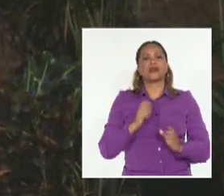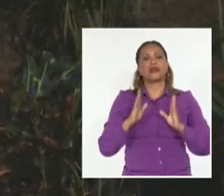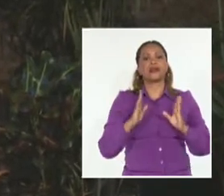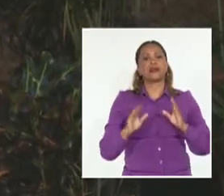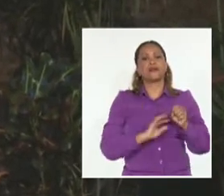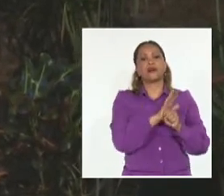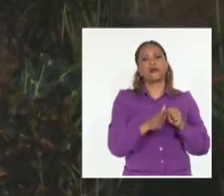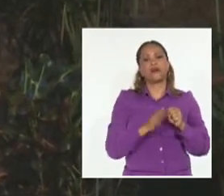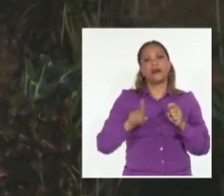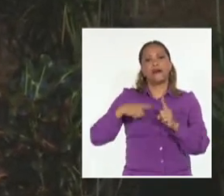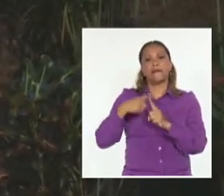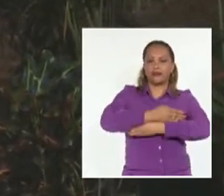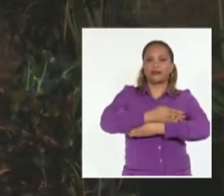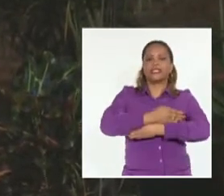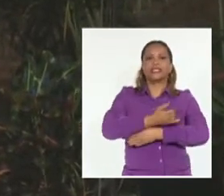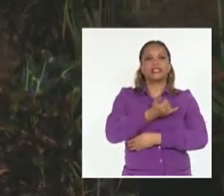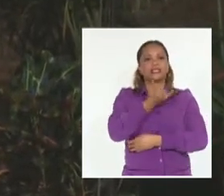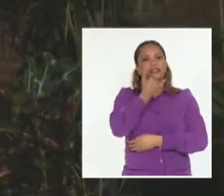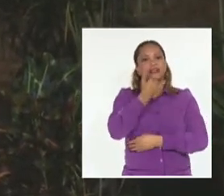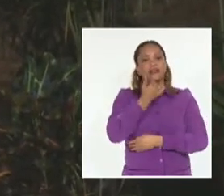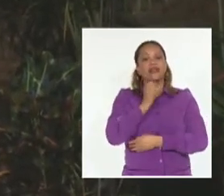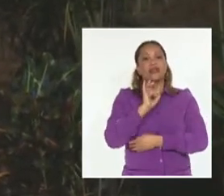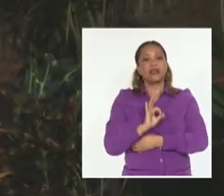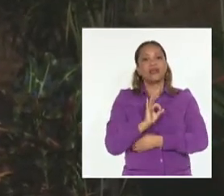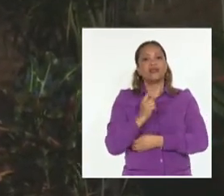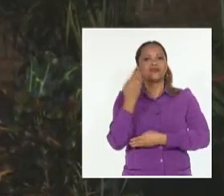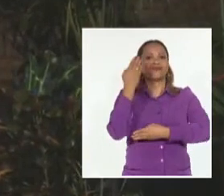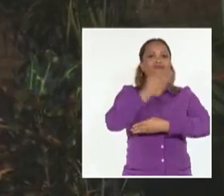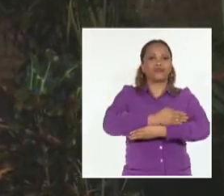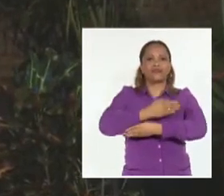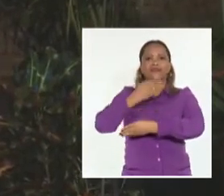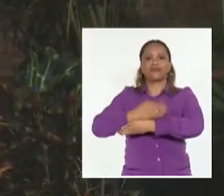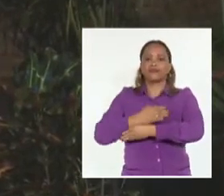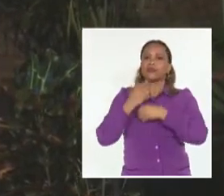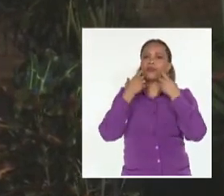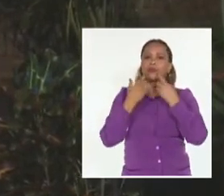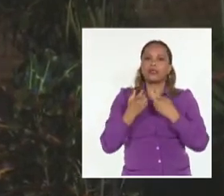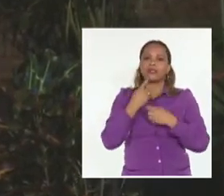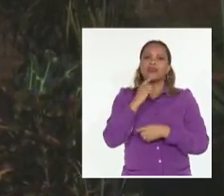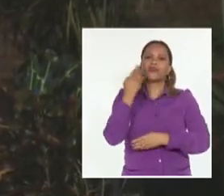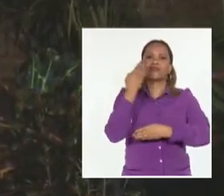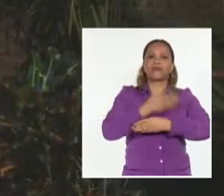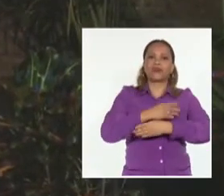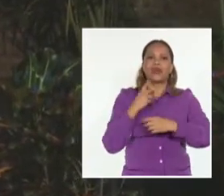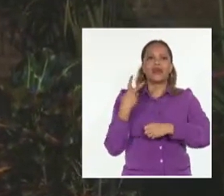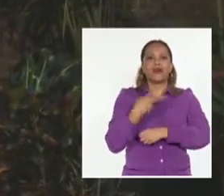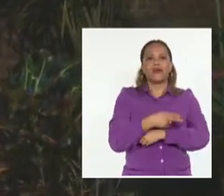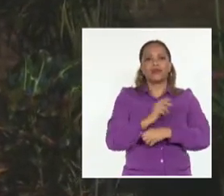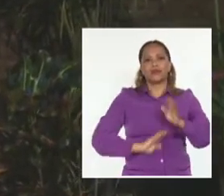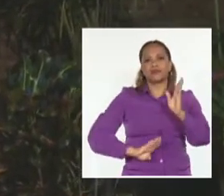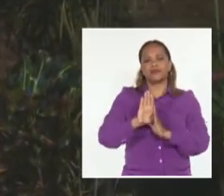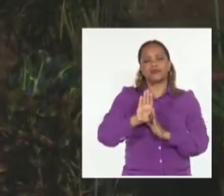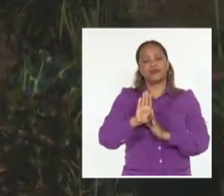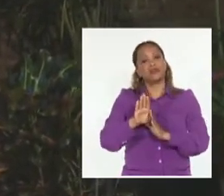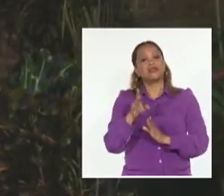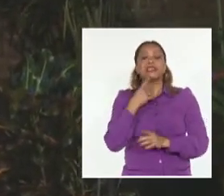del reforzamiento del bloqueo económico plantean obstáculos significativos para asegurar el crecimiento económico y garantizar muchas de